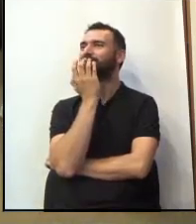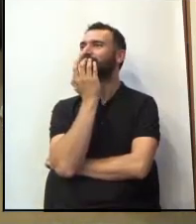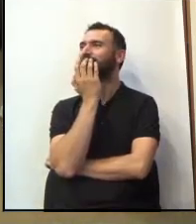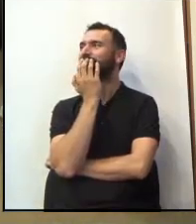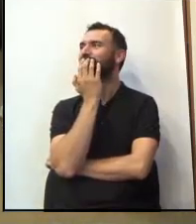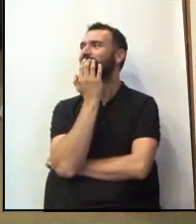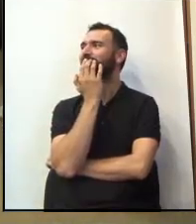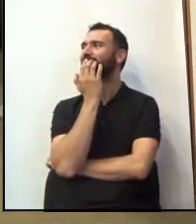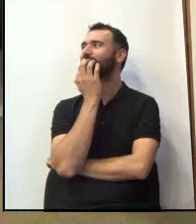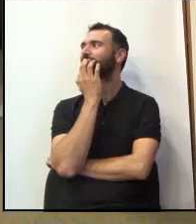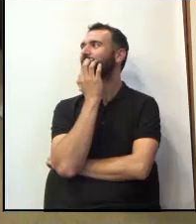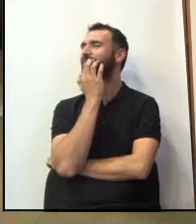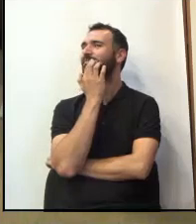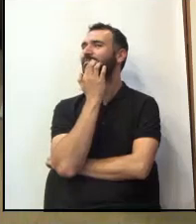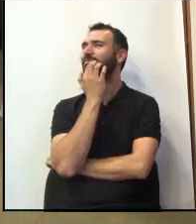Sí.